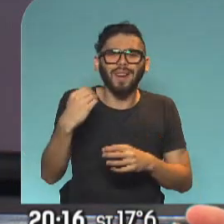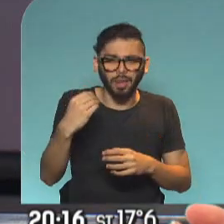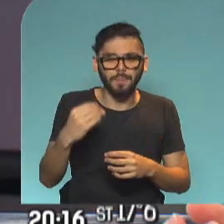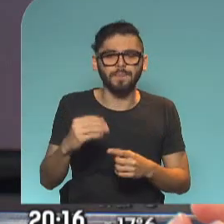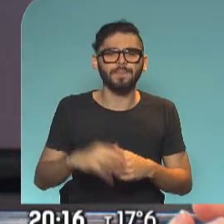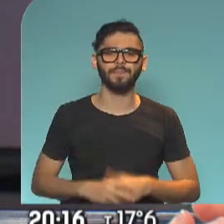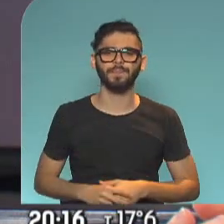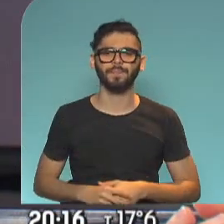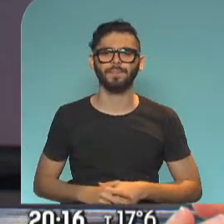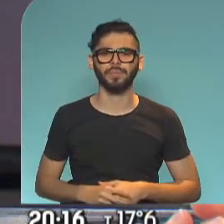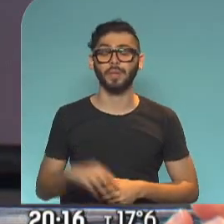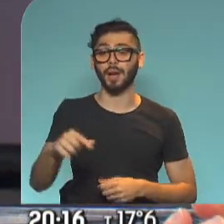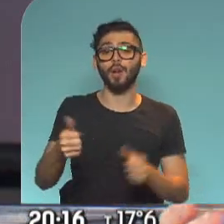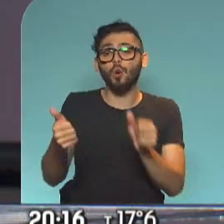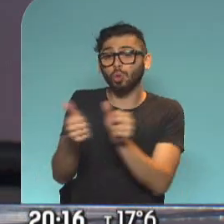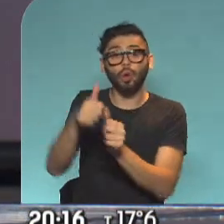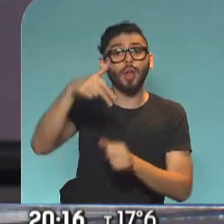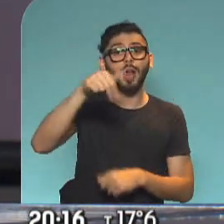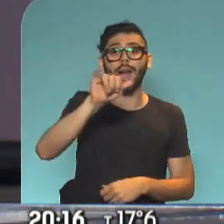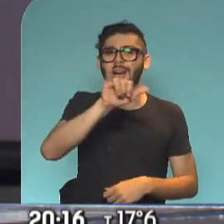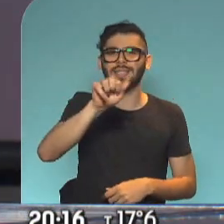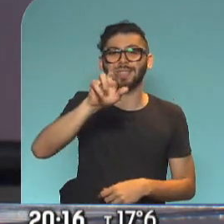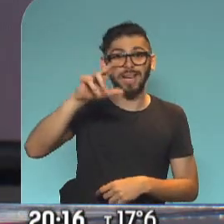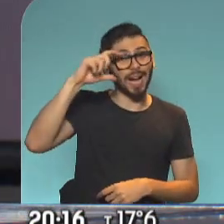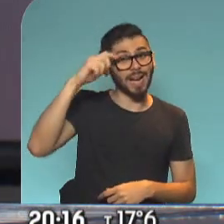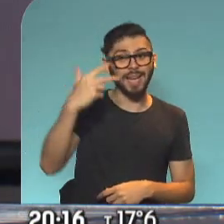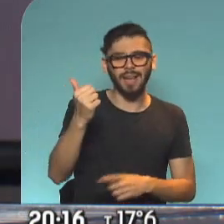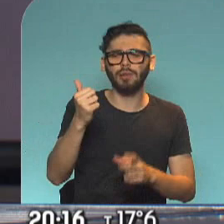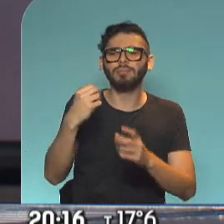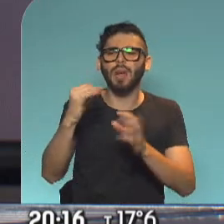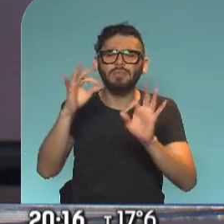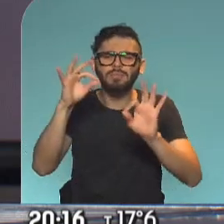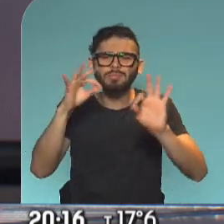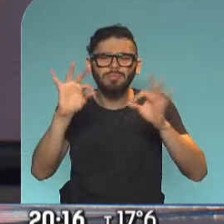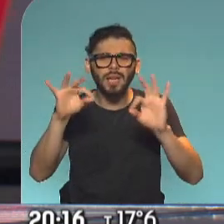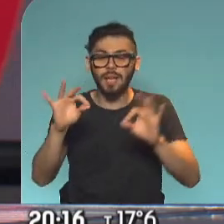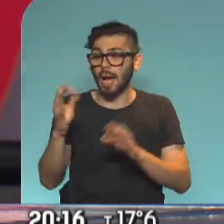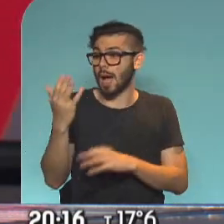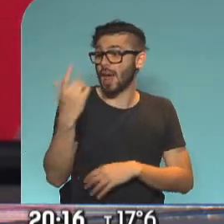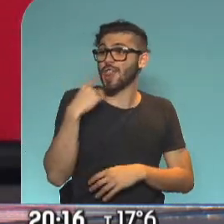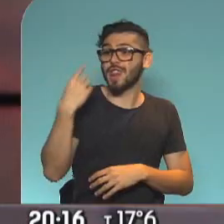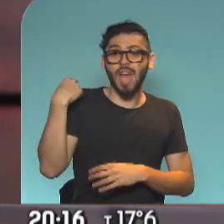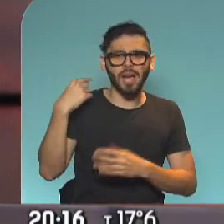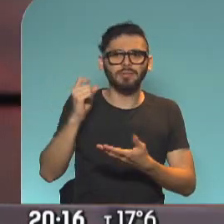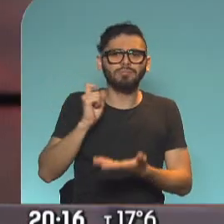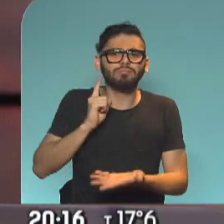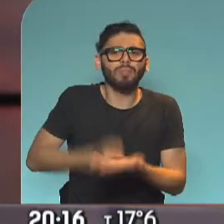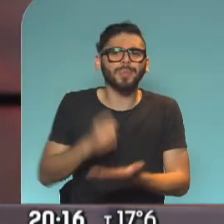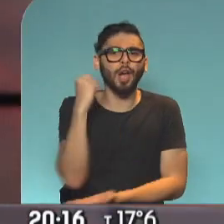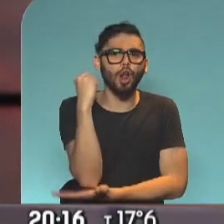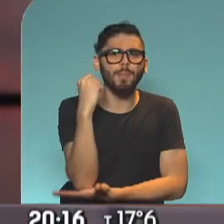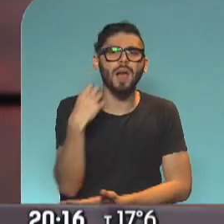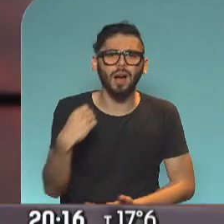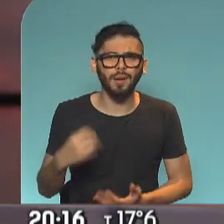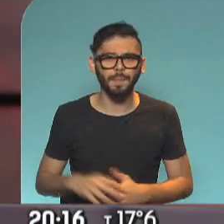Y nosotros, para continuar junto a Nazarena, analizando las medidas, las nuevas medidas económicas que se informaron hace algunos días. Exactamente, Gaby. Bueno, se conocieron